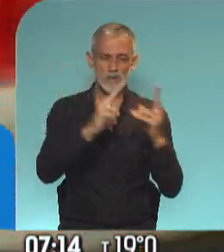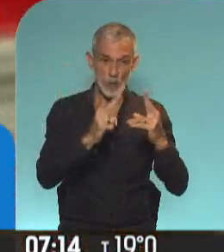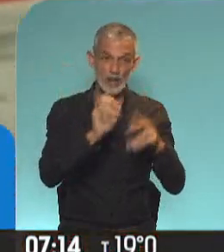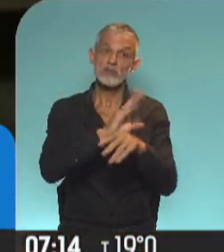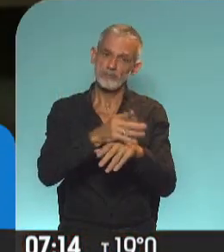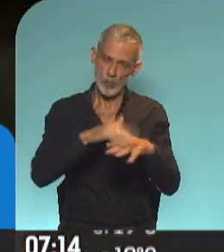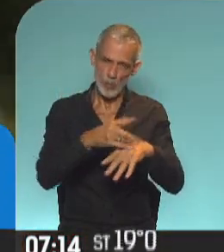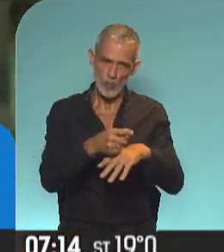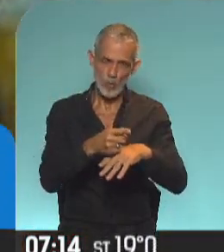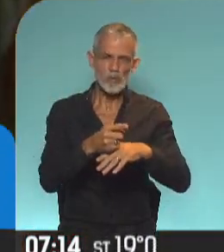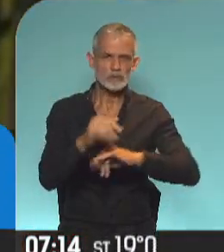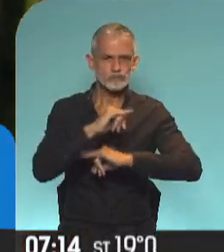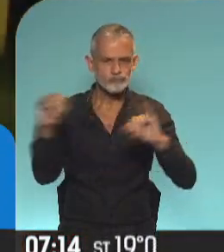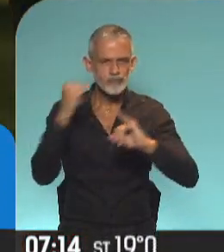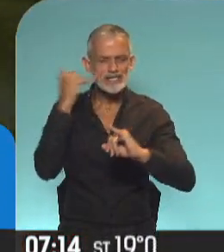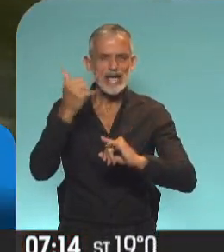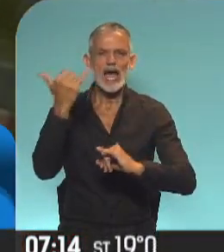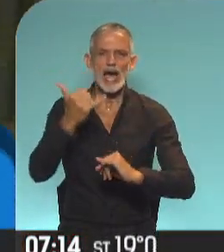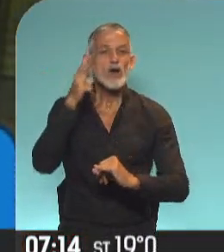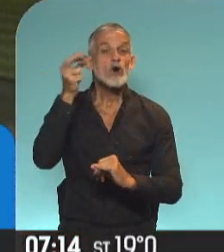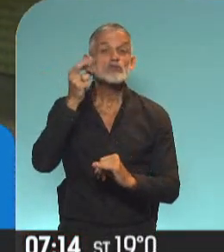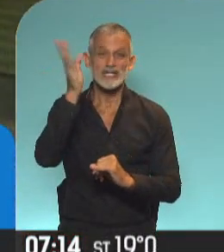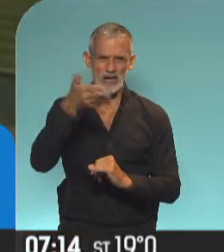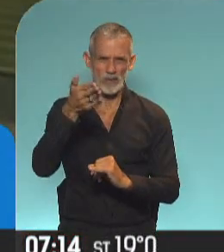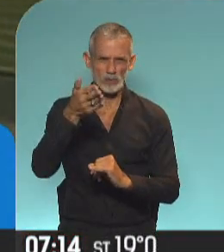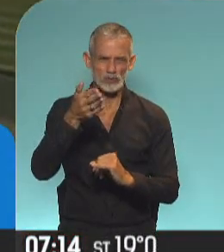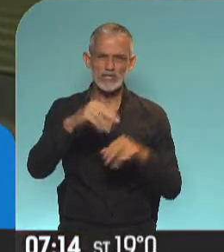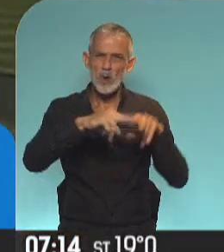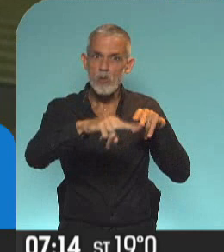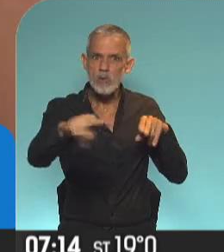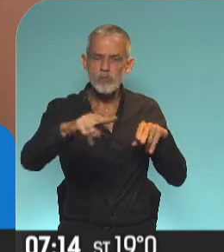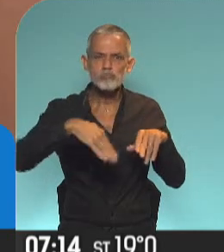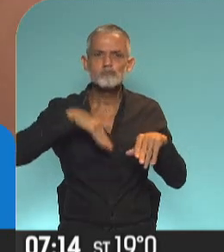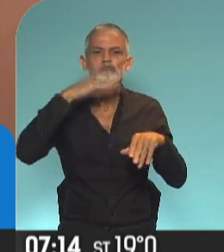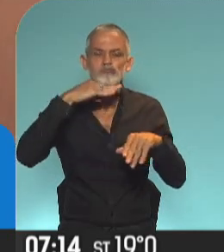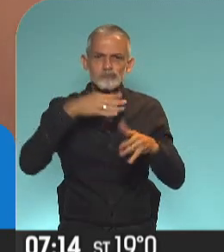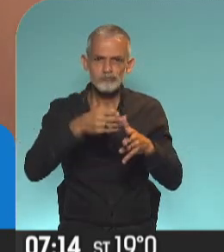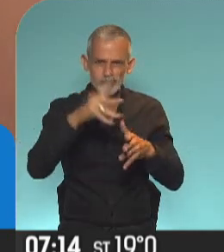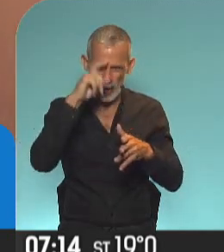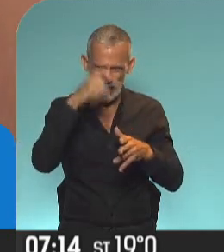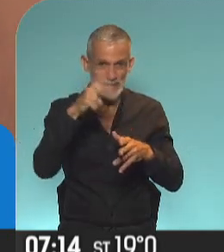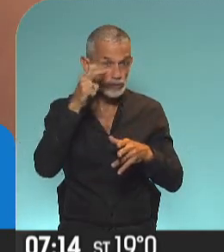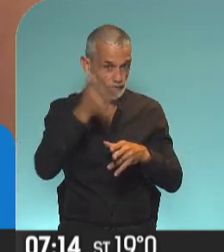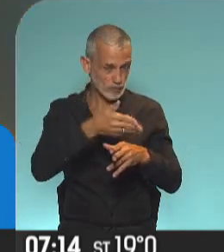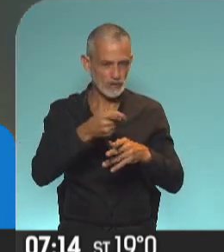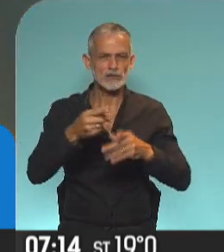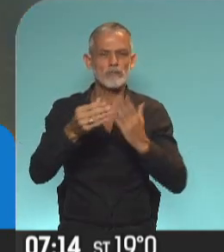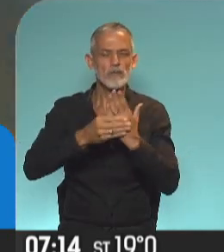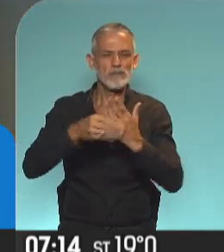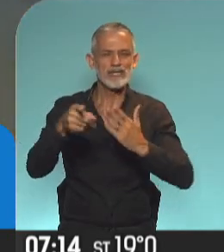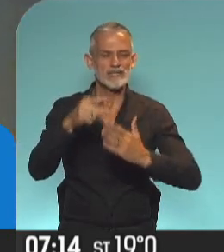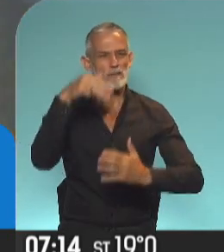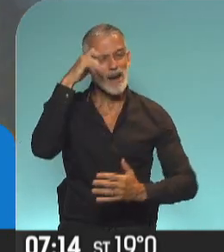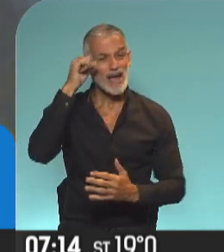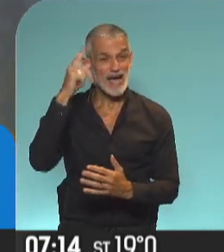corona virus y alertó que ya tiene más del 80 por ciento de las camas de terapia intensiva ocupadas la canciller angela